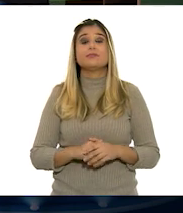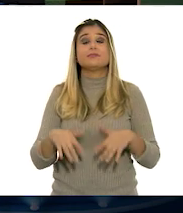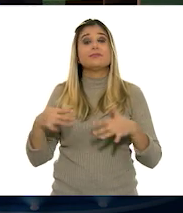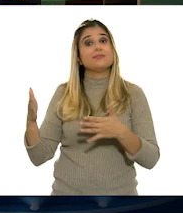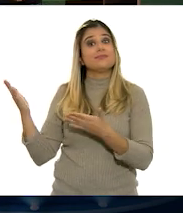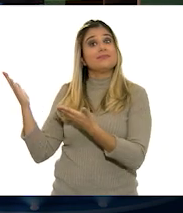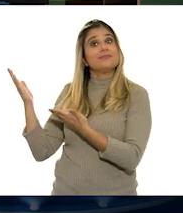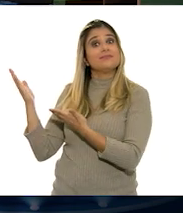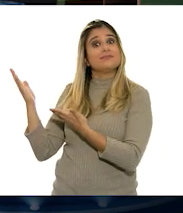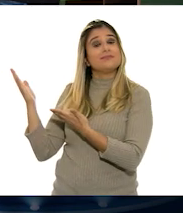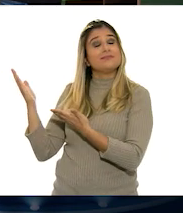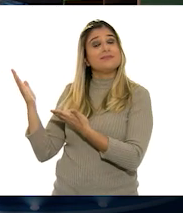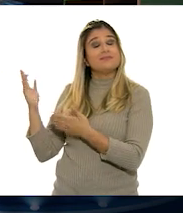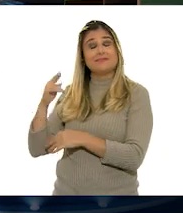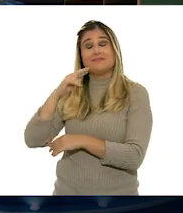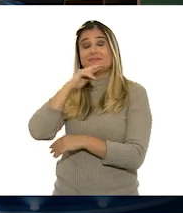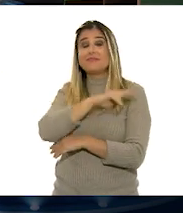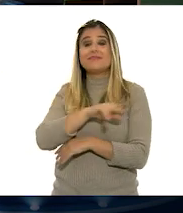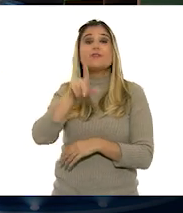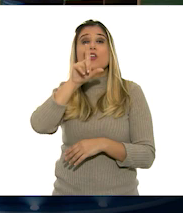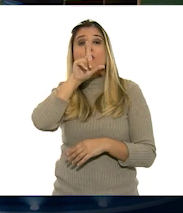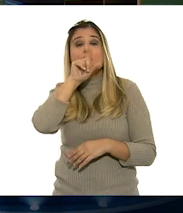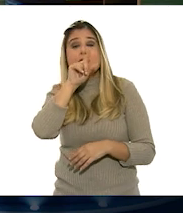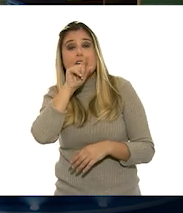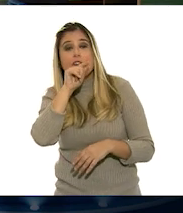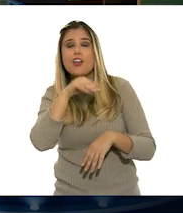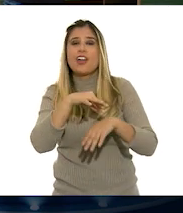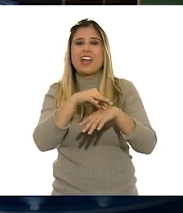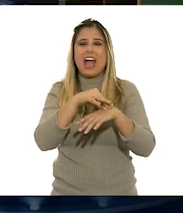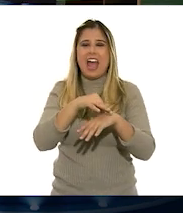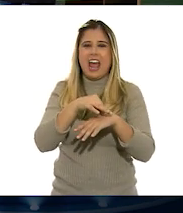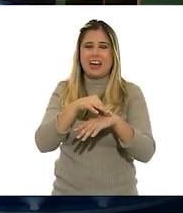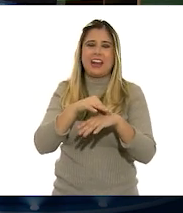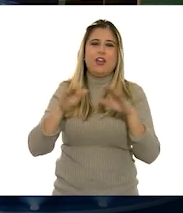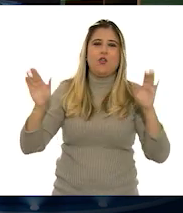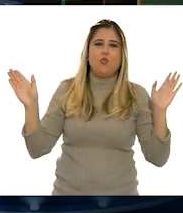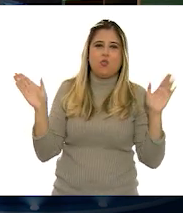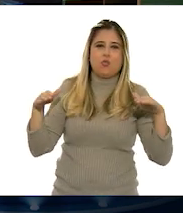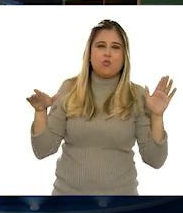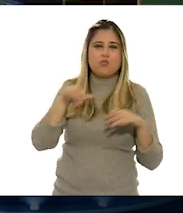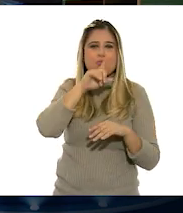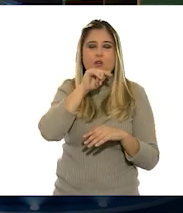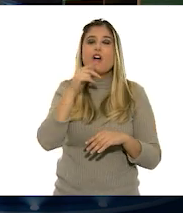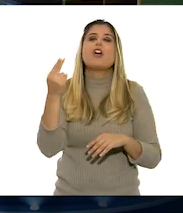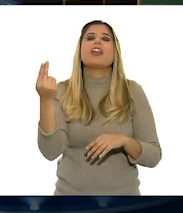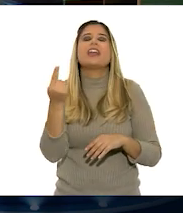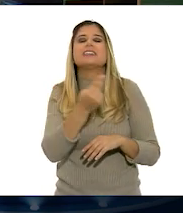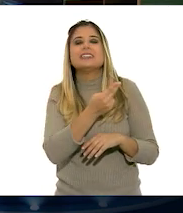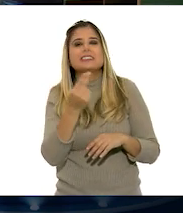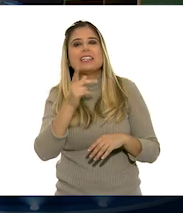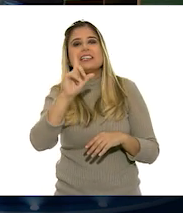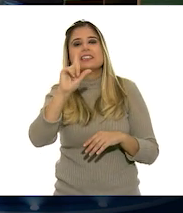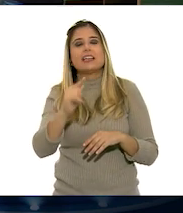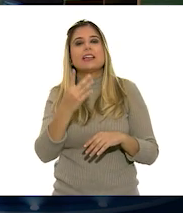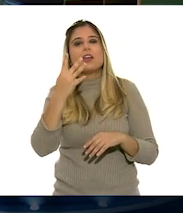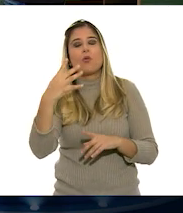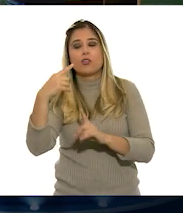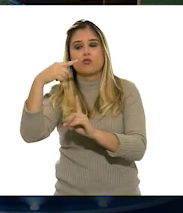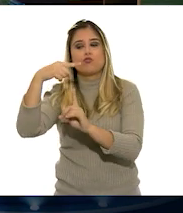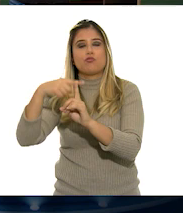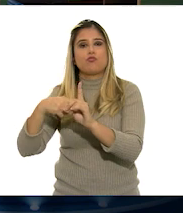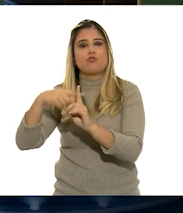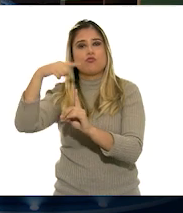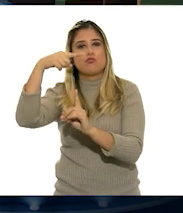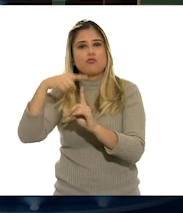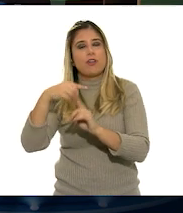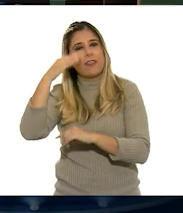Órale. Dice que, bueno, rápido. entonces el pollo, la carne de aves o embutidos necesitan una temperatura de 74 grados Celsius